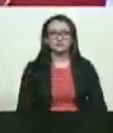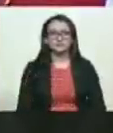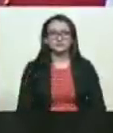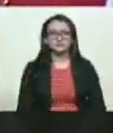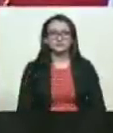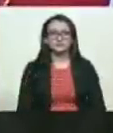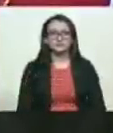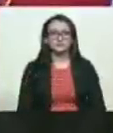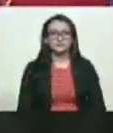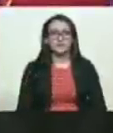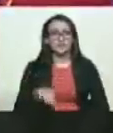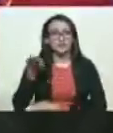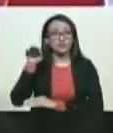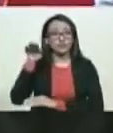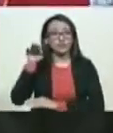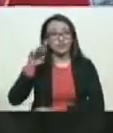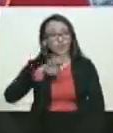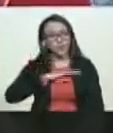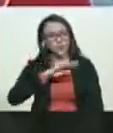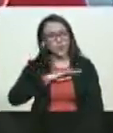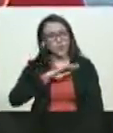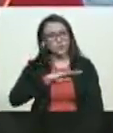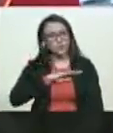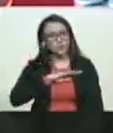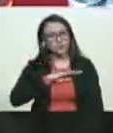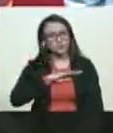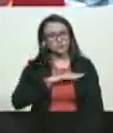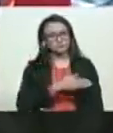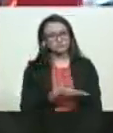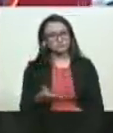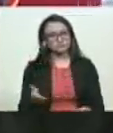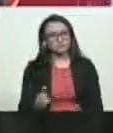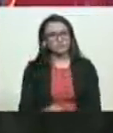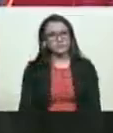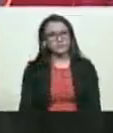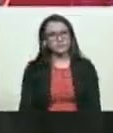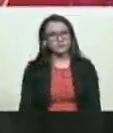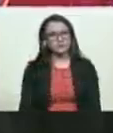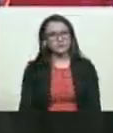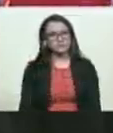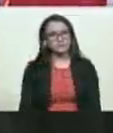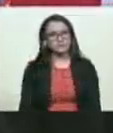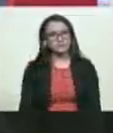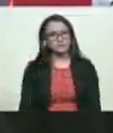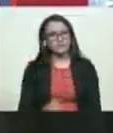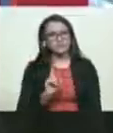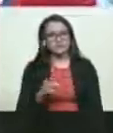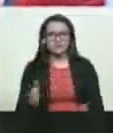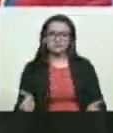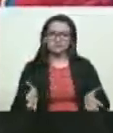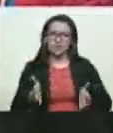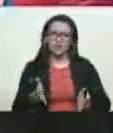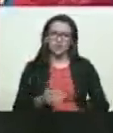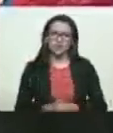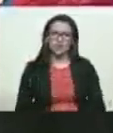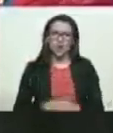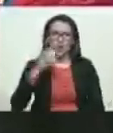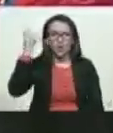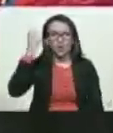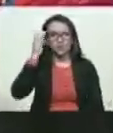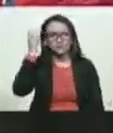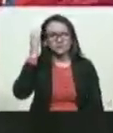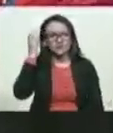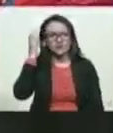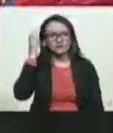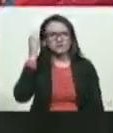el futuro nos pertenece vayamos a conquistarlo con conciencia con